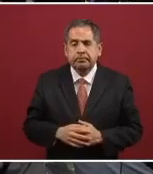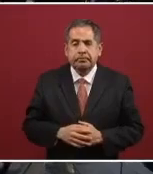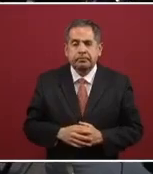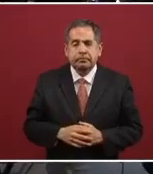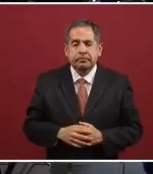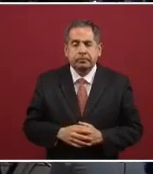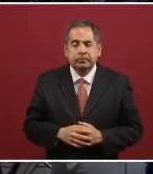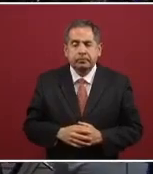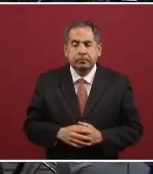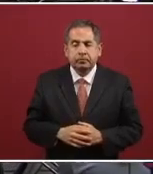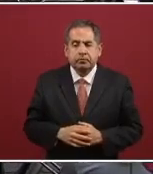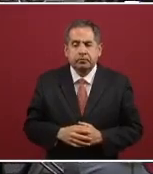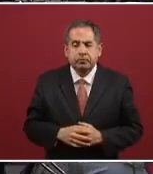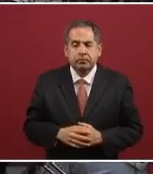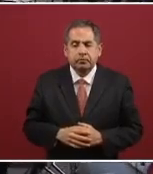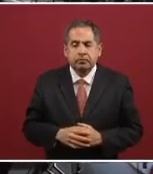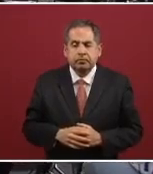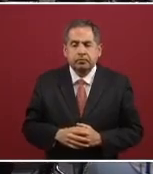estaba